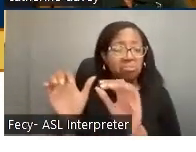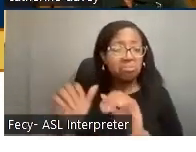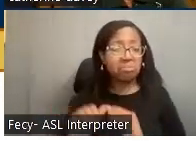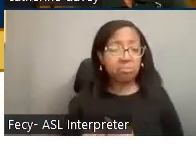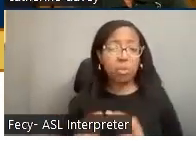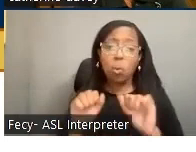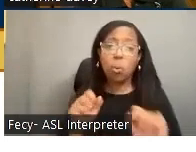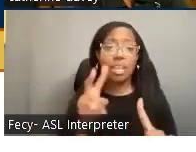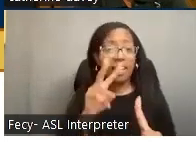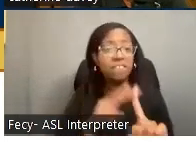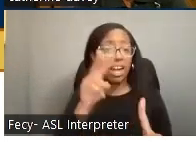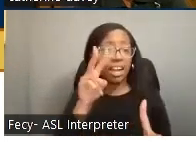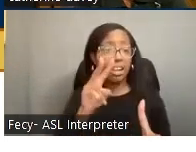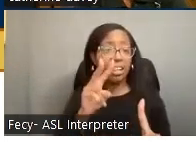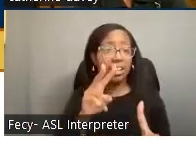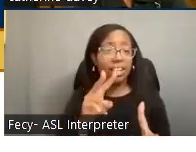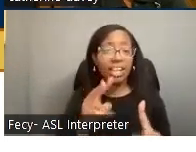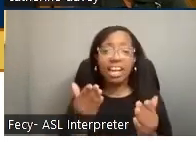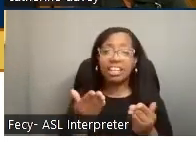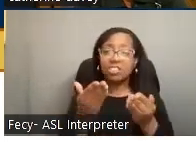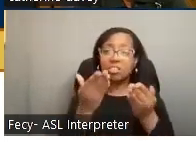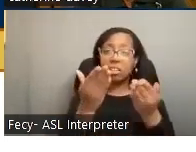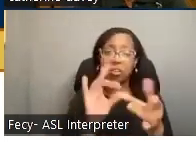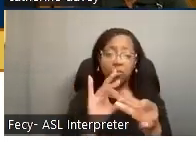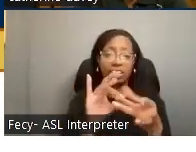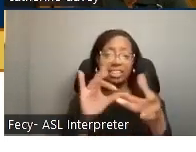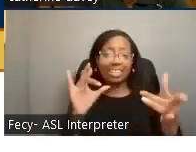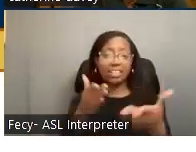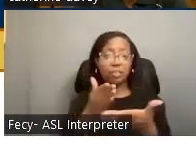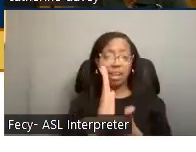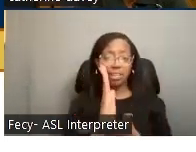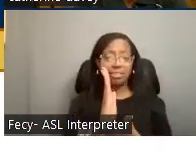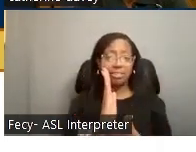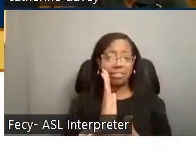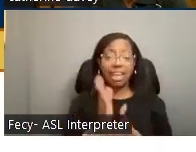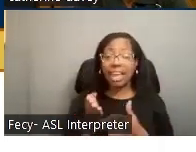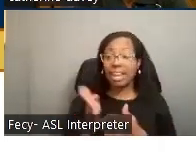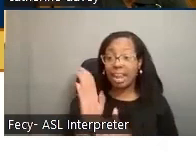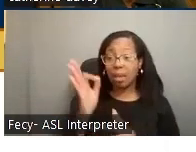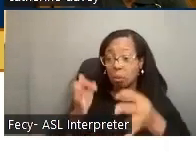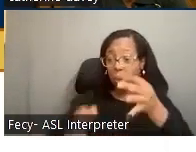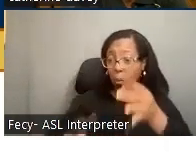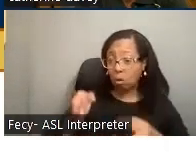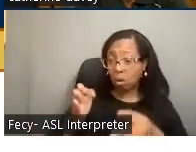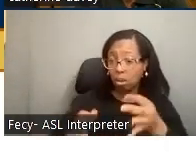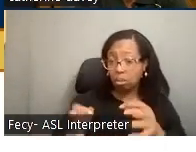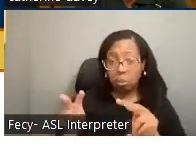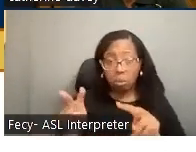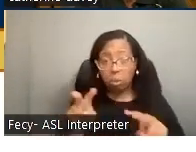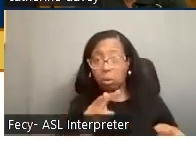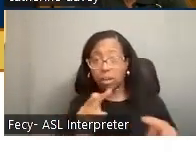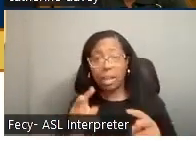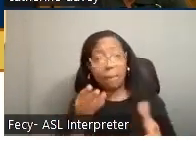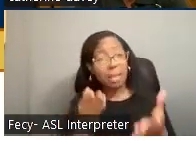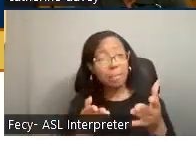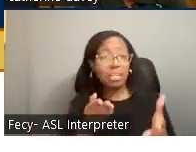creo que ella ahora puede hacer estas cosas. Podemos presentar lo que se llama una sugerencia de restauración de derechos y que los tribunales